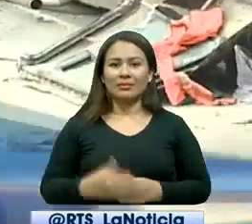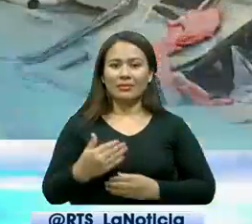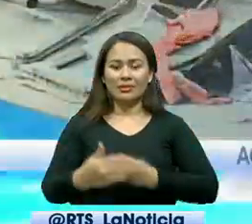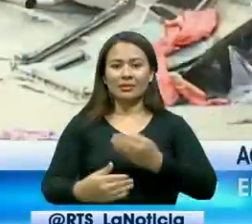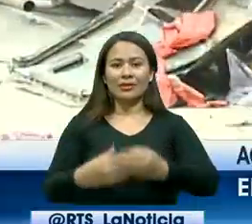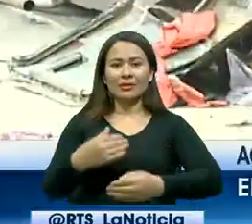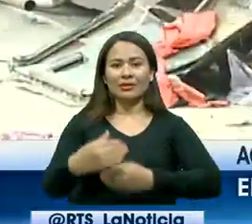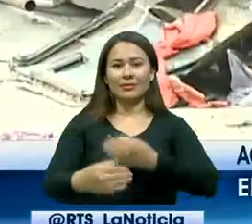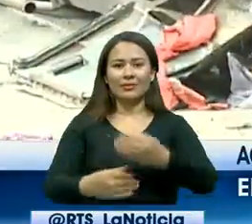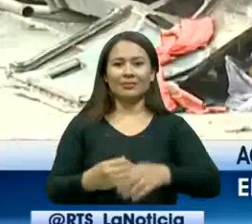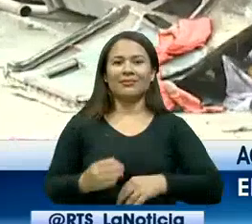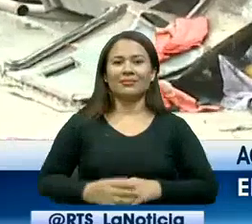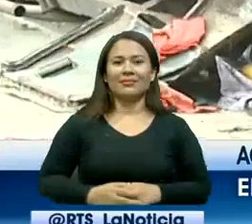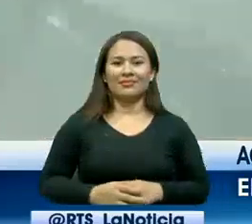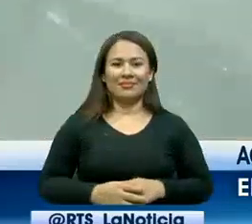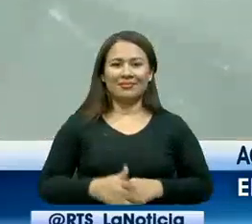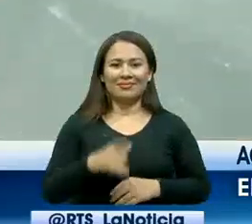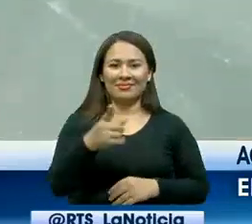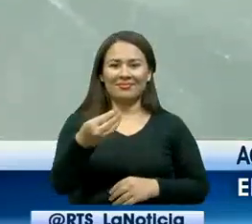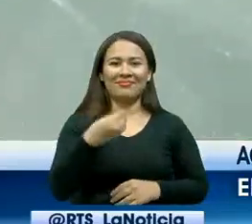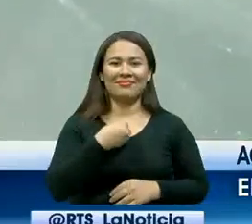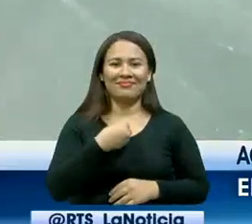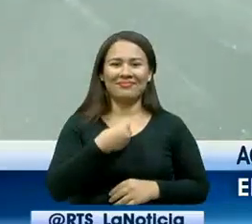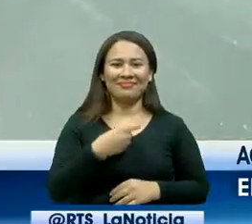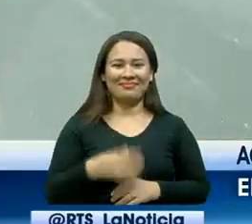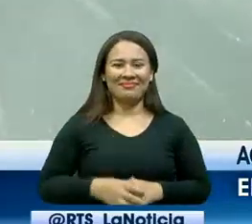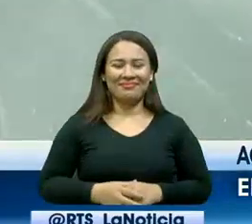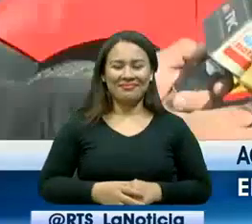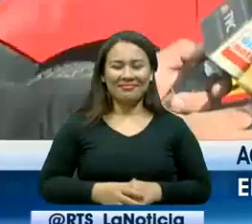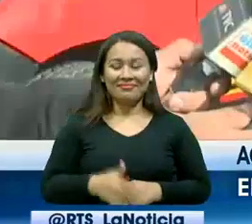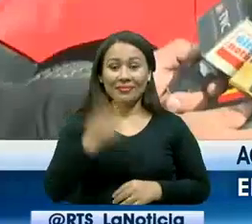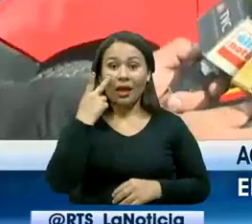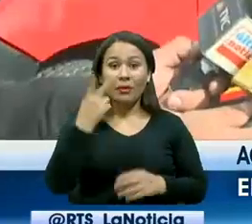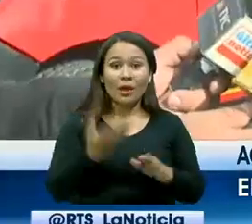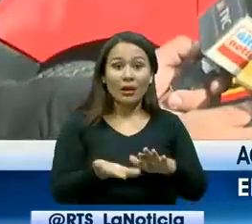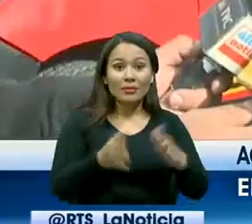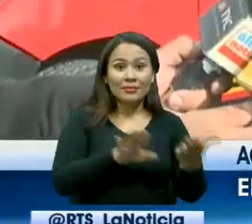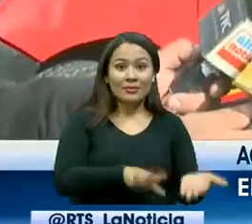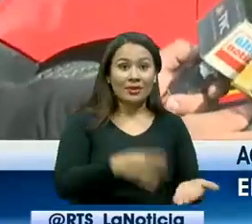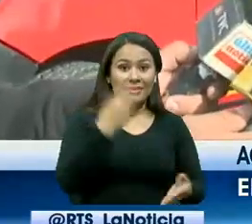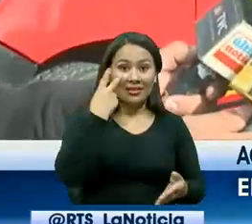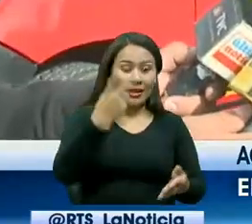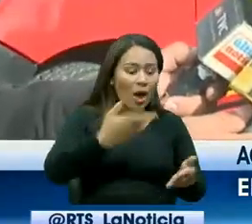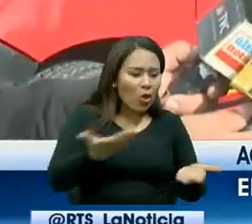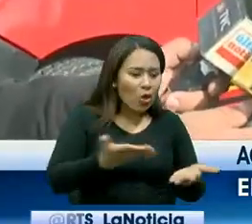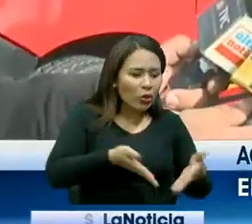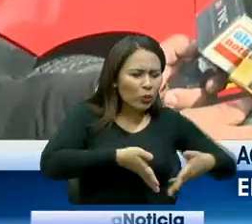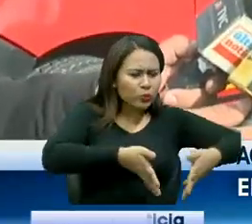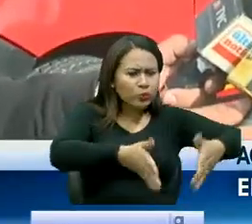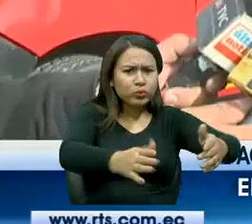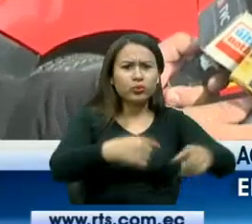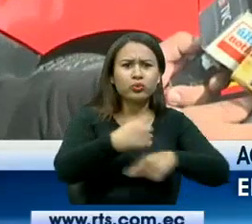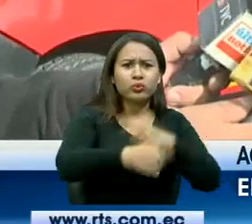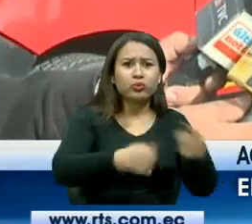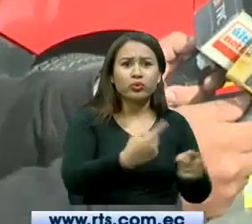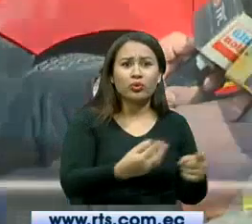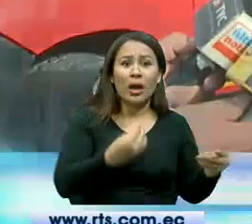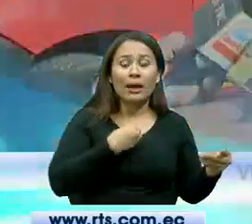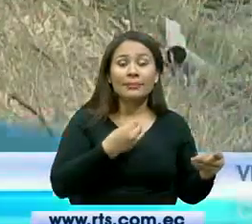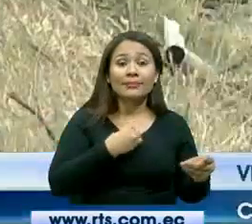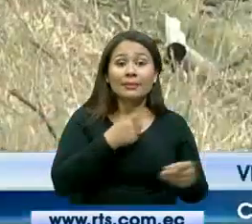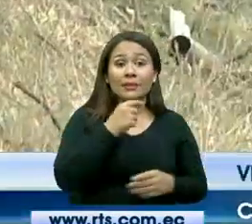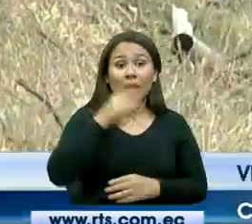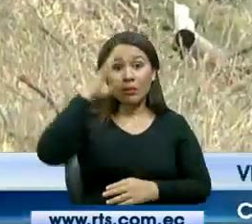Los bomberos tuvieron que romper los fierros para poder recuperar el cadáver. Se procede a la extricación del cuerpo y es entregado a la Policía